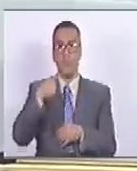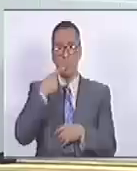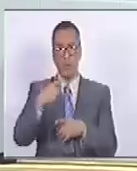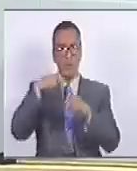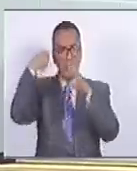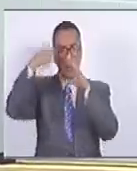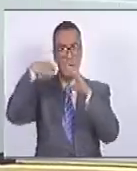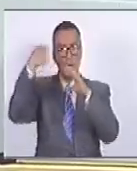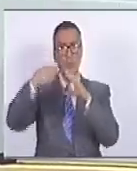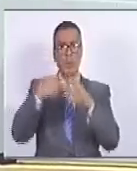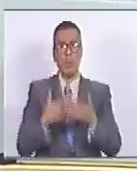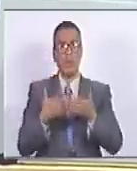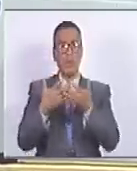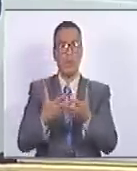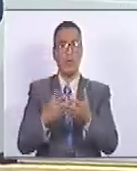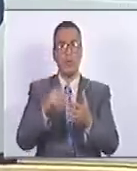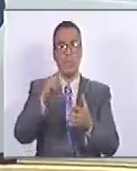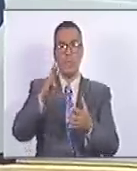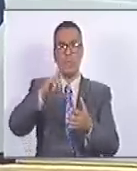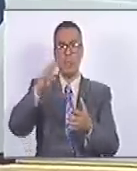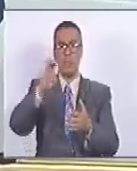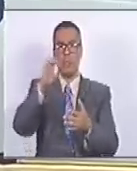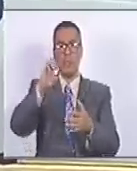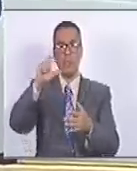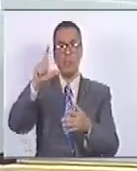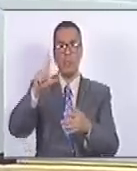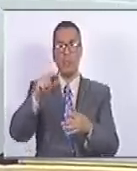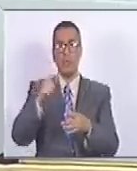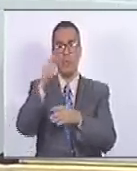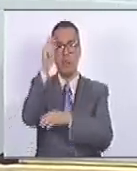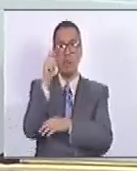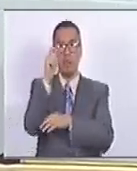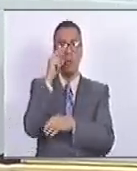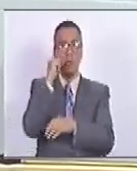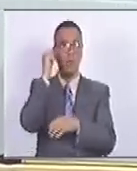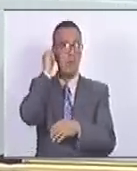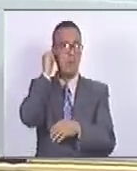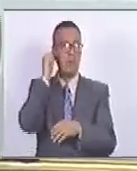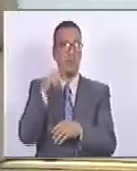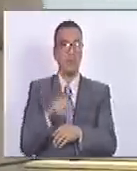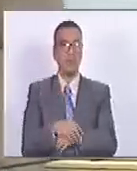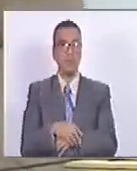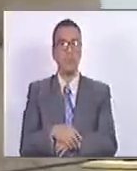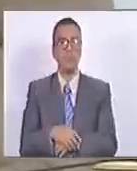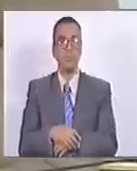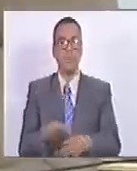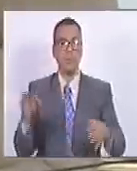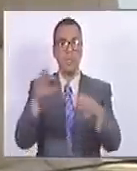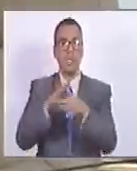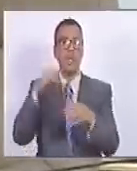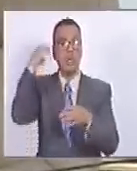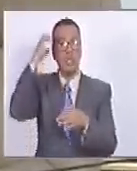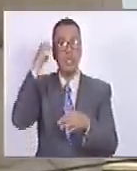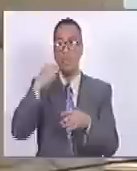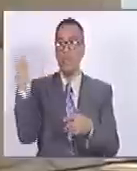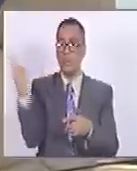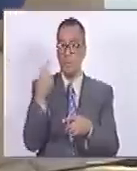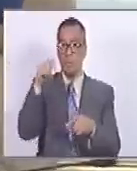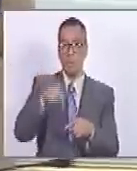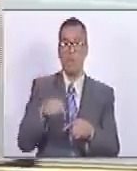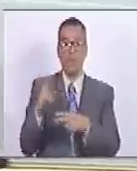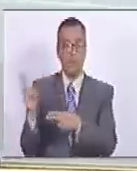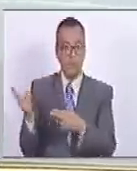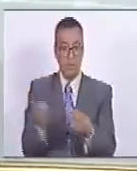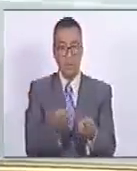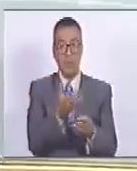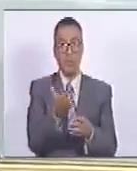videos, se los pongo a la orden, señor Borrell, donde diputados y diputadas de la Unión Europea que vinieron aquí